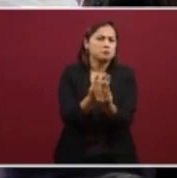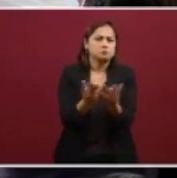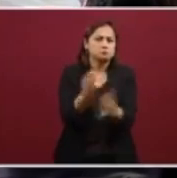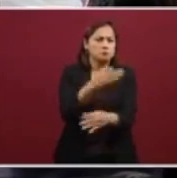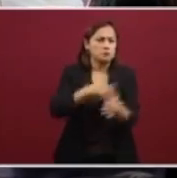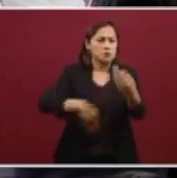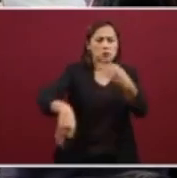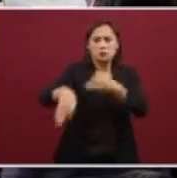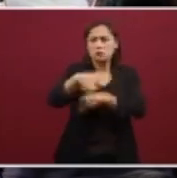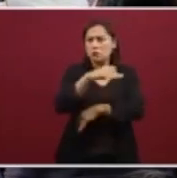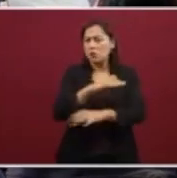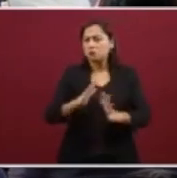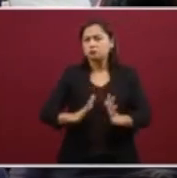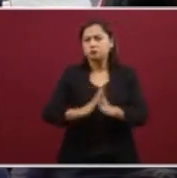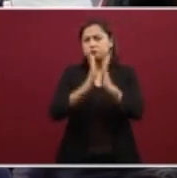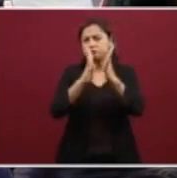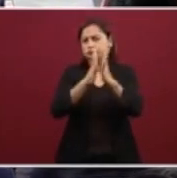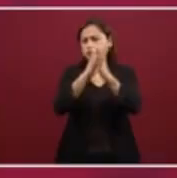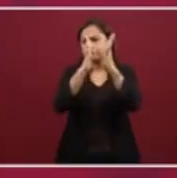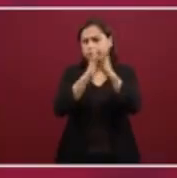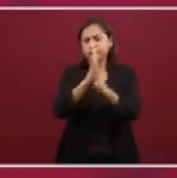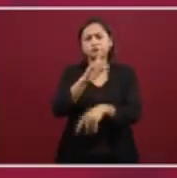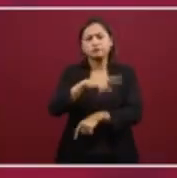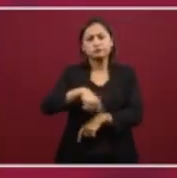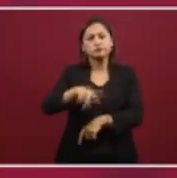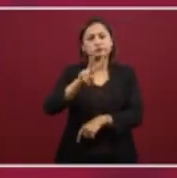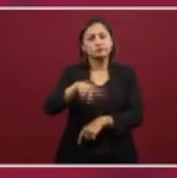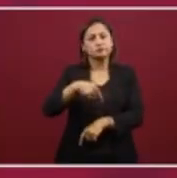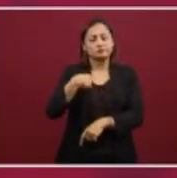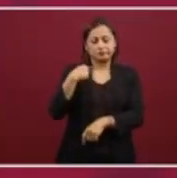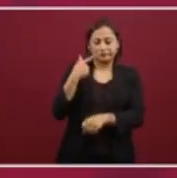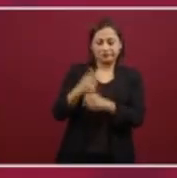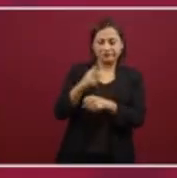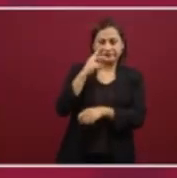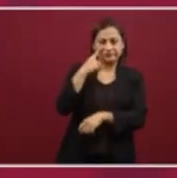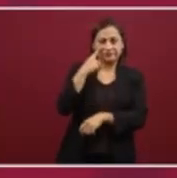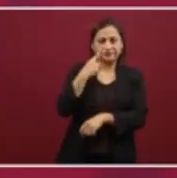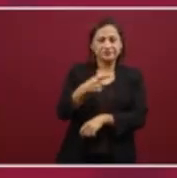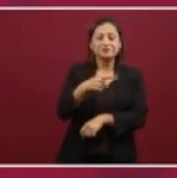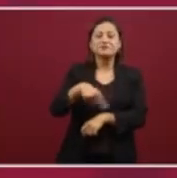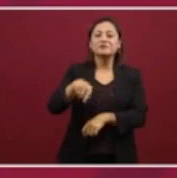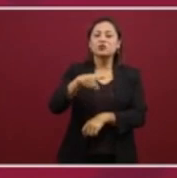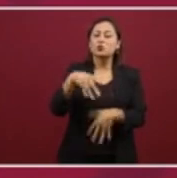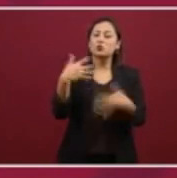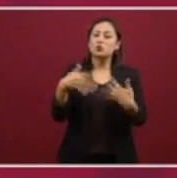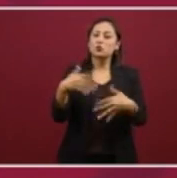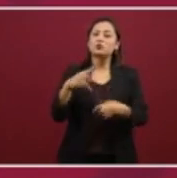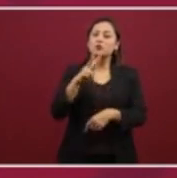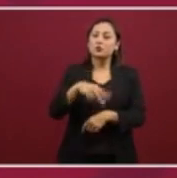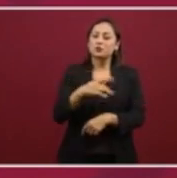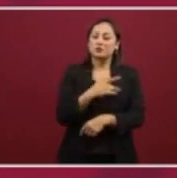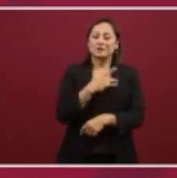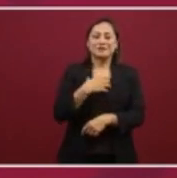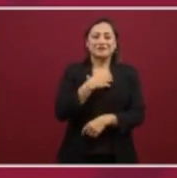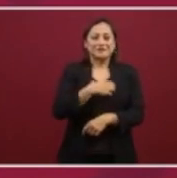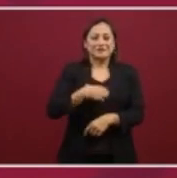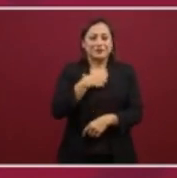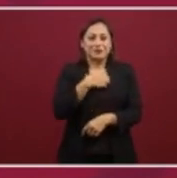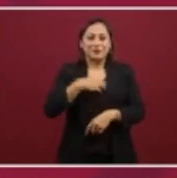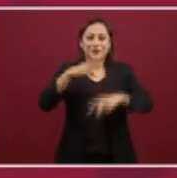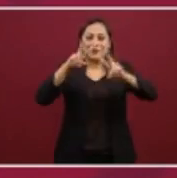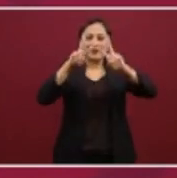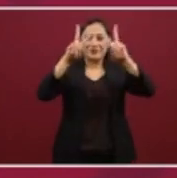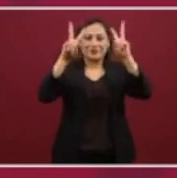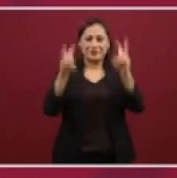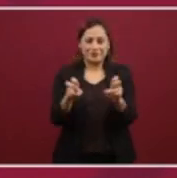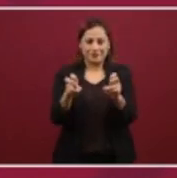Yo celebro que se esté tratando este tema, el qué hacer